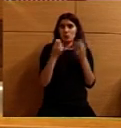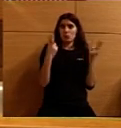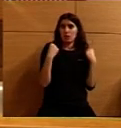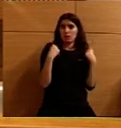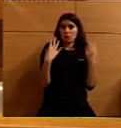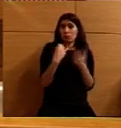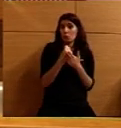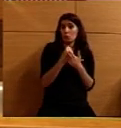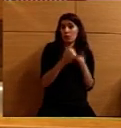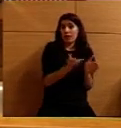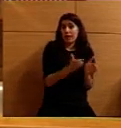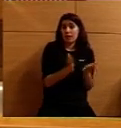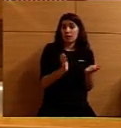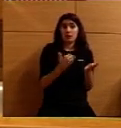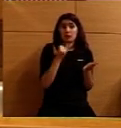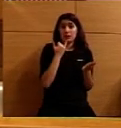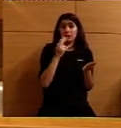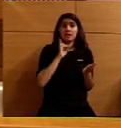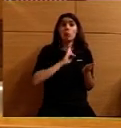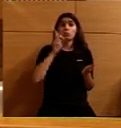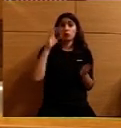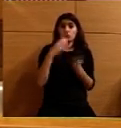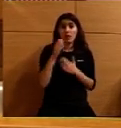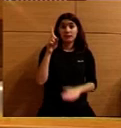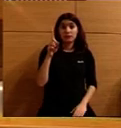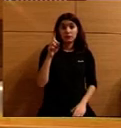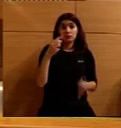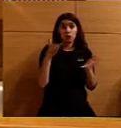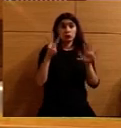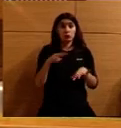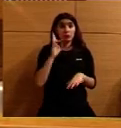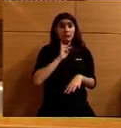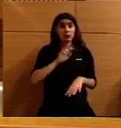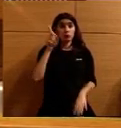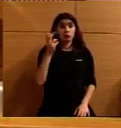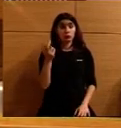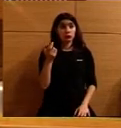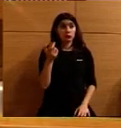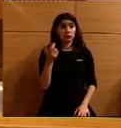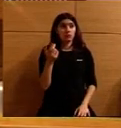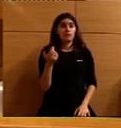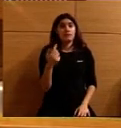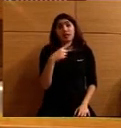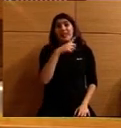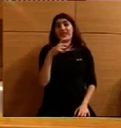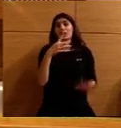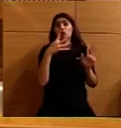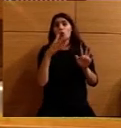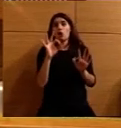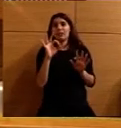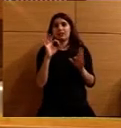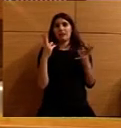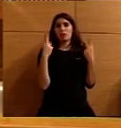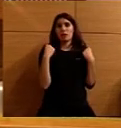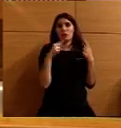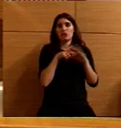en, no sé, en Sagunto. 8.000 están en Sagunto. No, de 190 municipios, que no